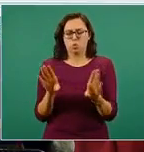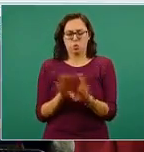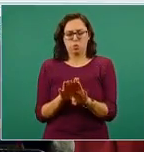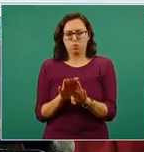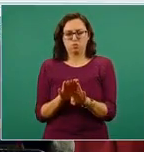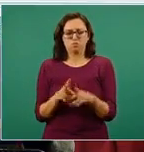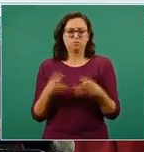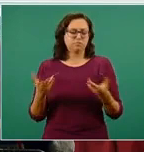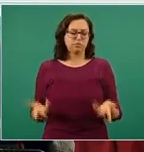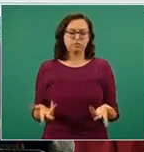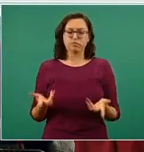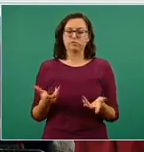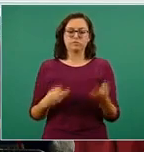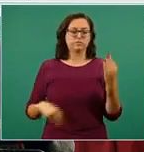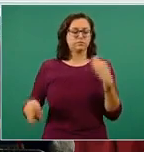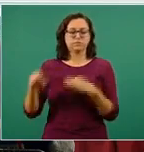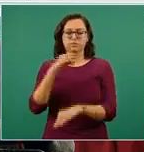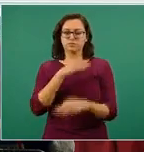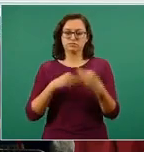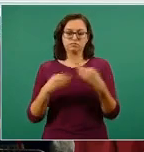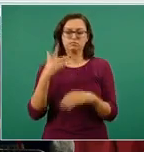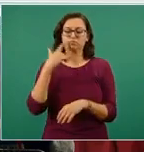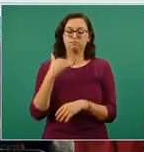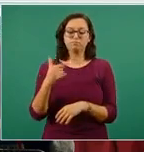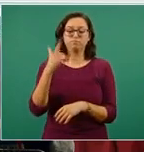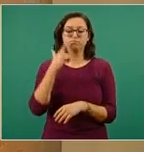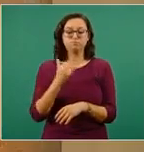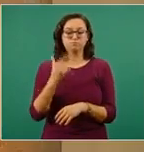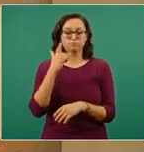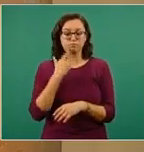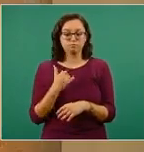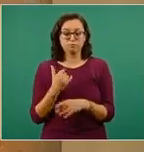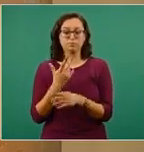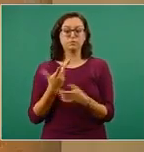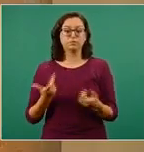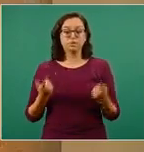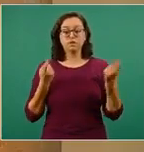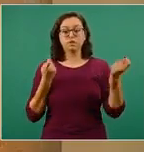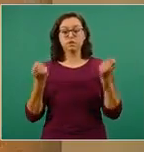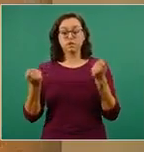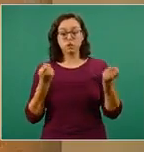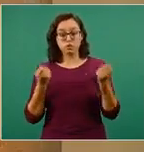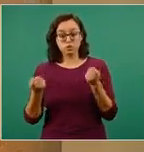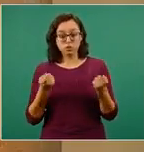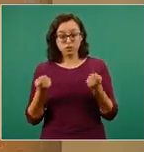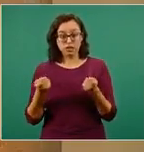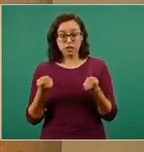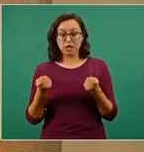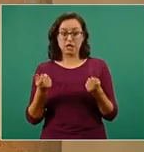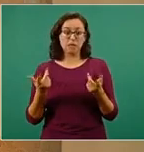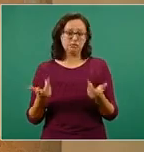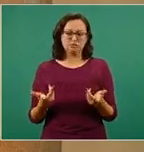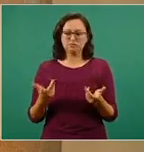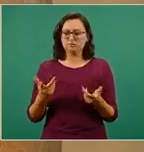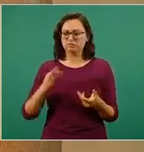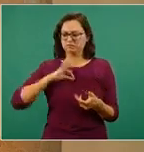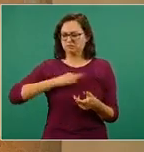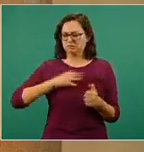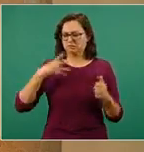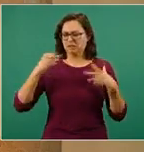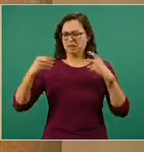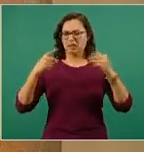hemos luchado todos los sanitaristas por llevar a cabo todo lo que es el control de la historia natural de la enfermedad. Para